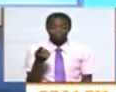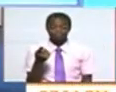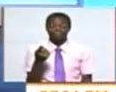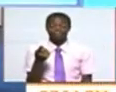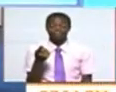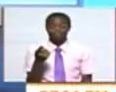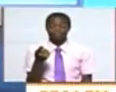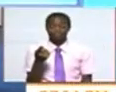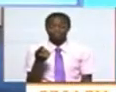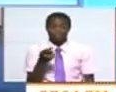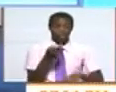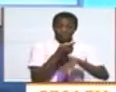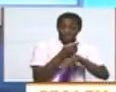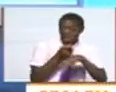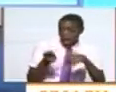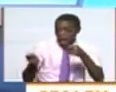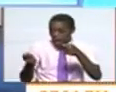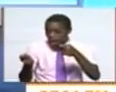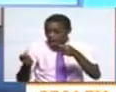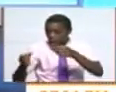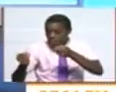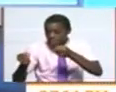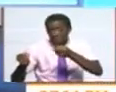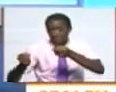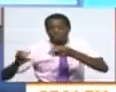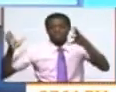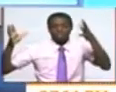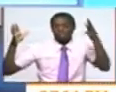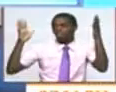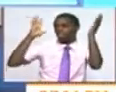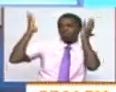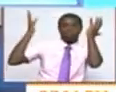Se les está escapando de las manos la situación.